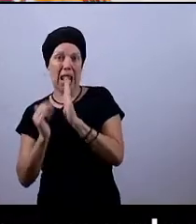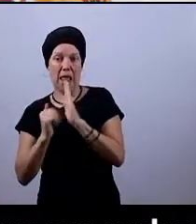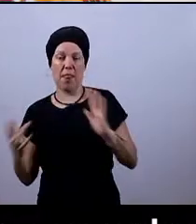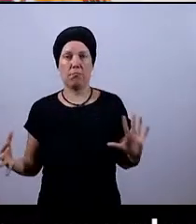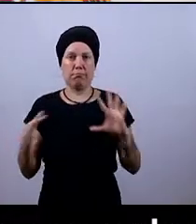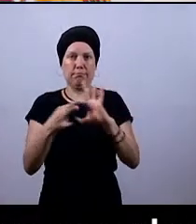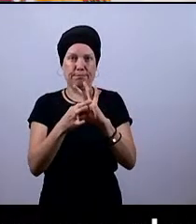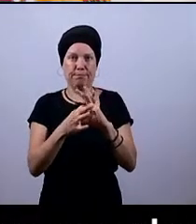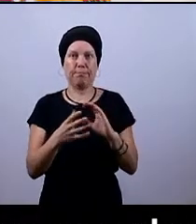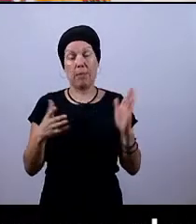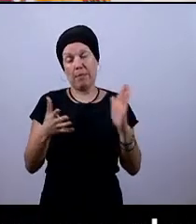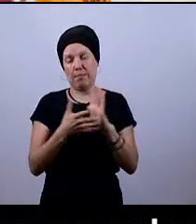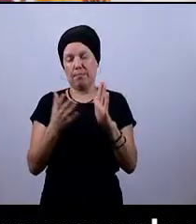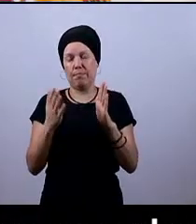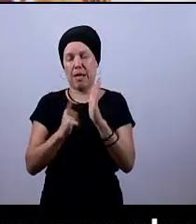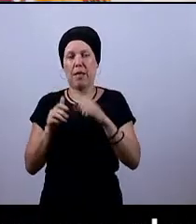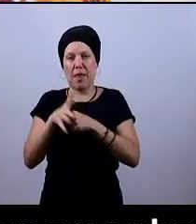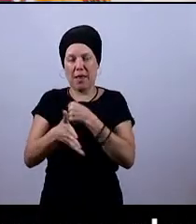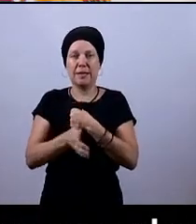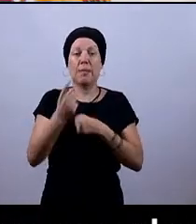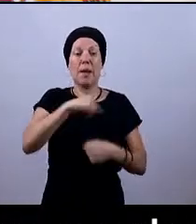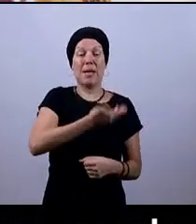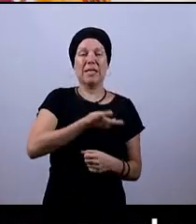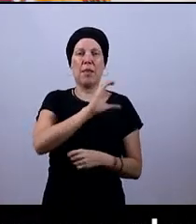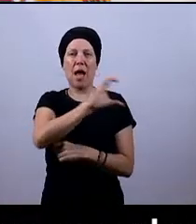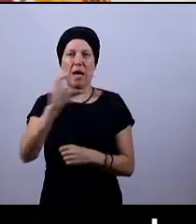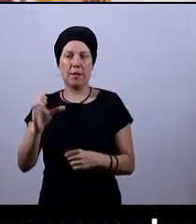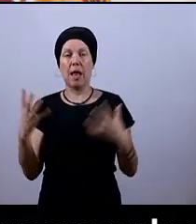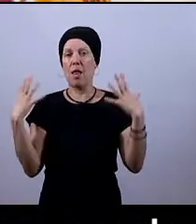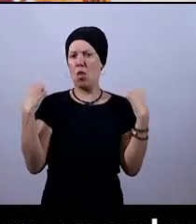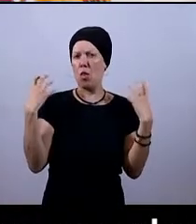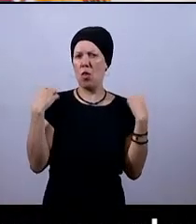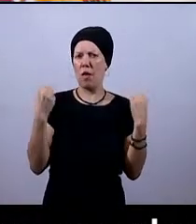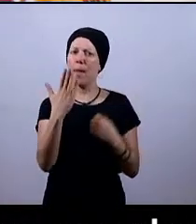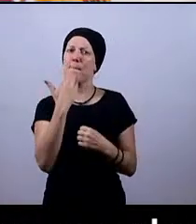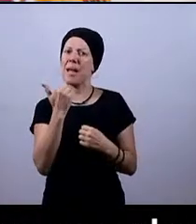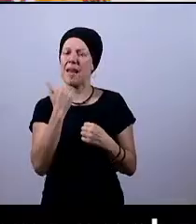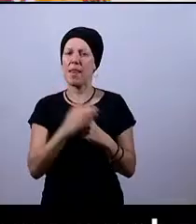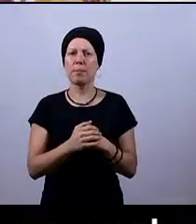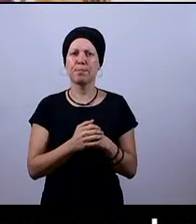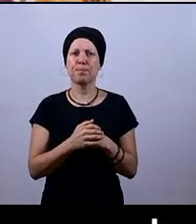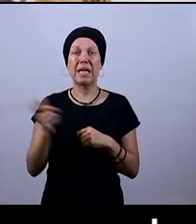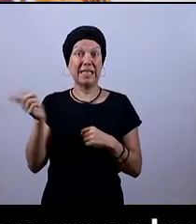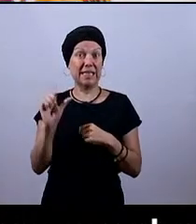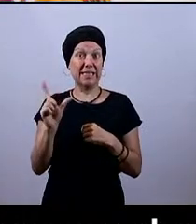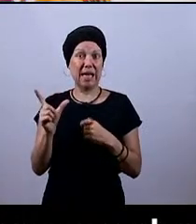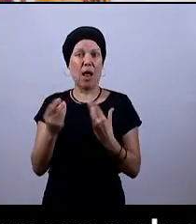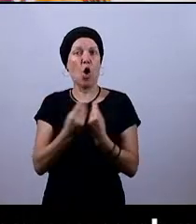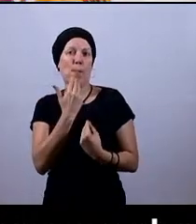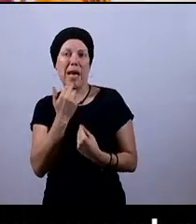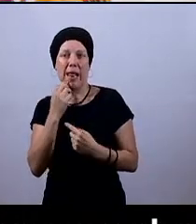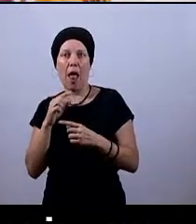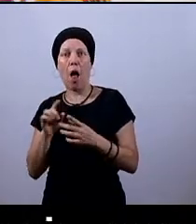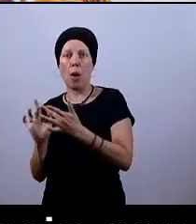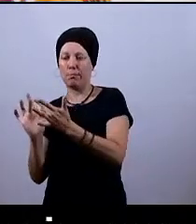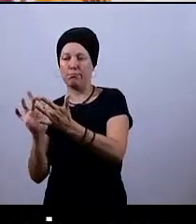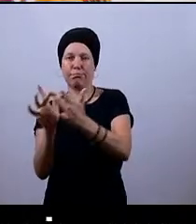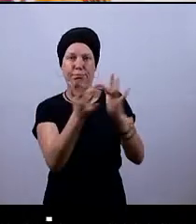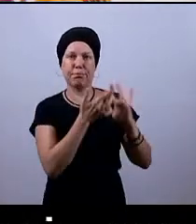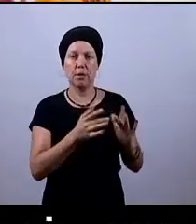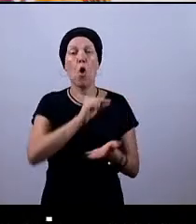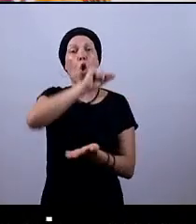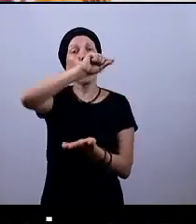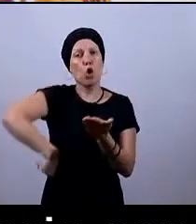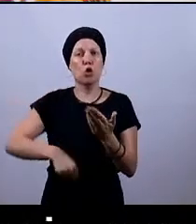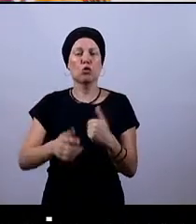Alcántara, Plasencia con Cáceres, Zafra con Mérida y Llerena con Mérida. El contrato